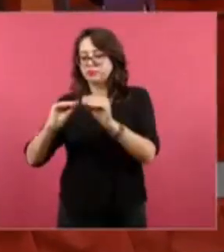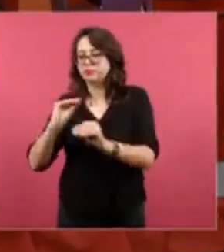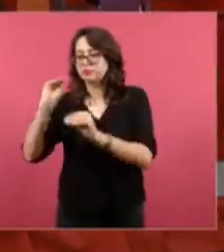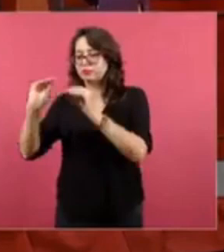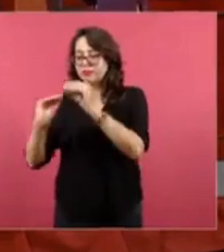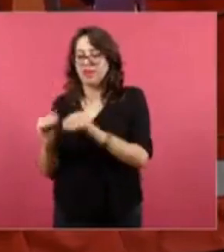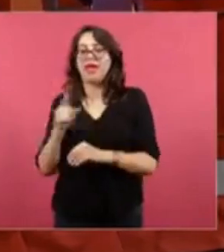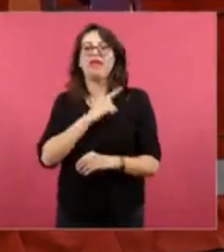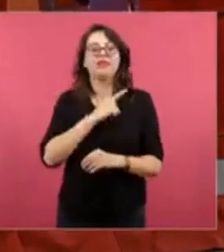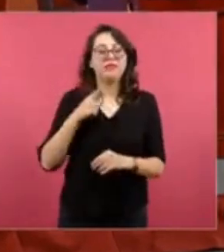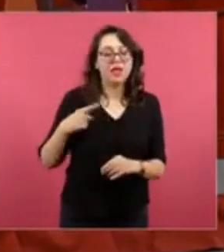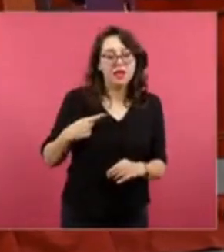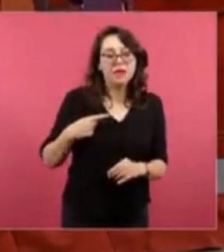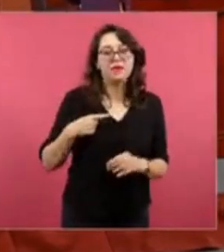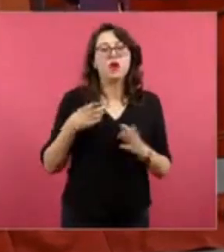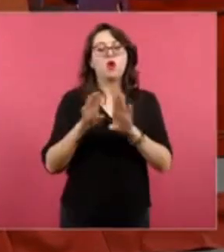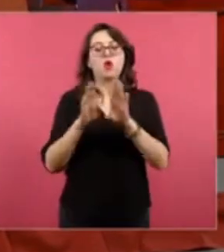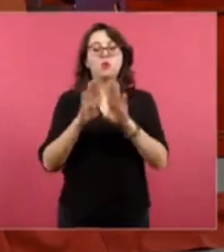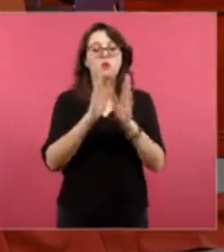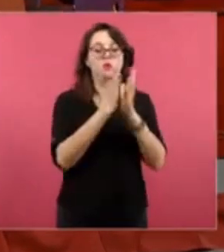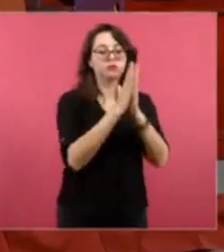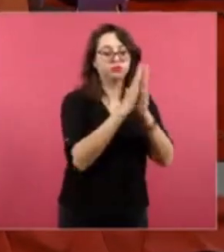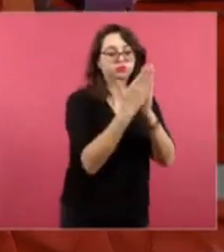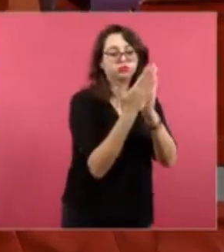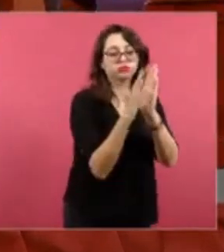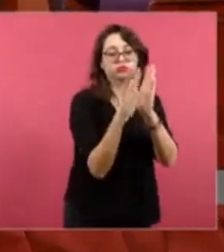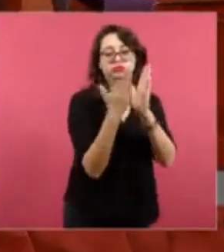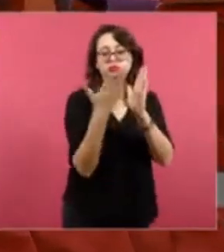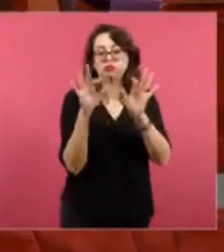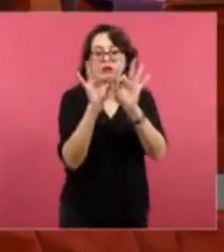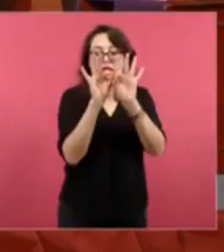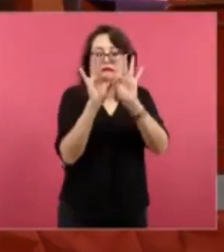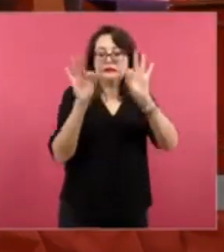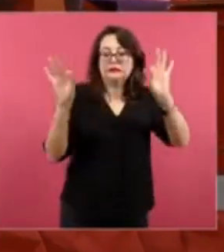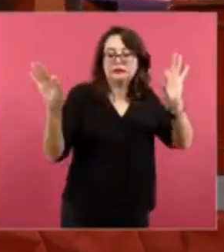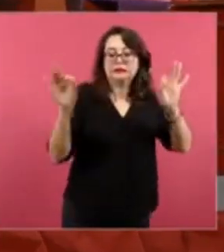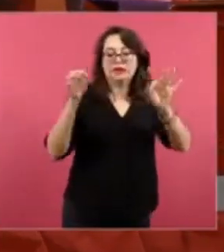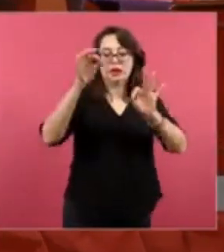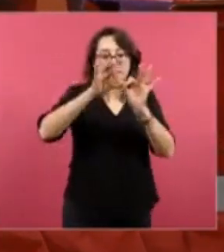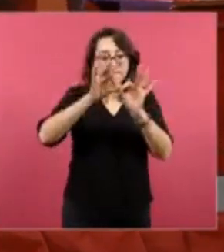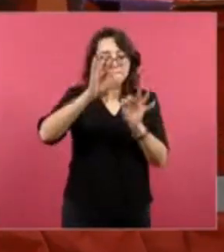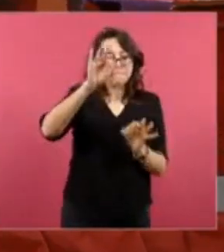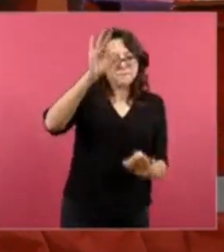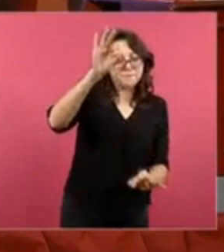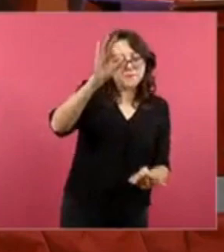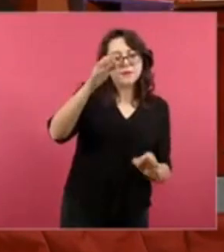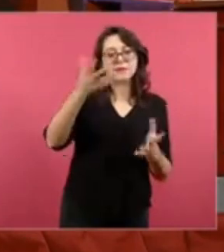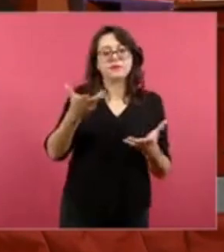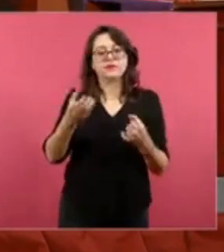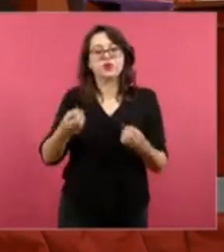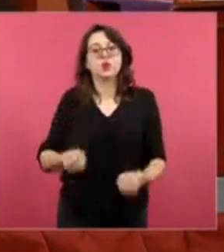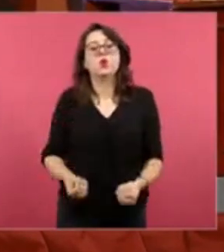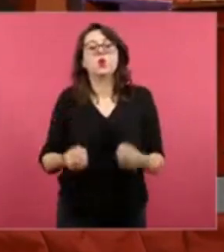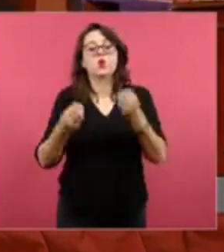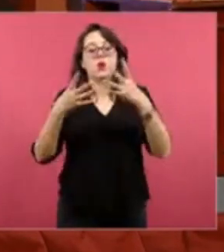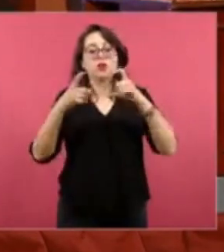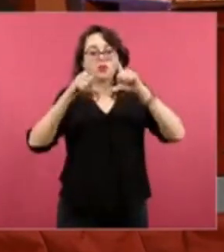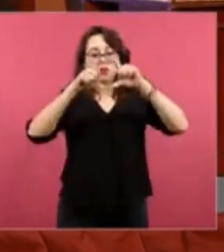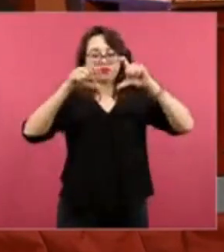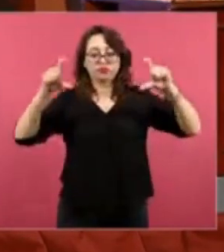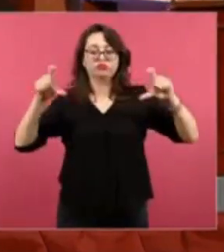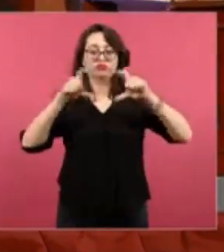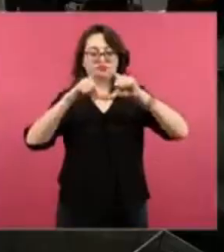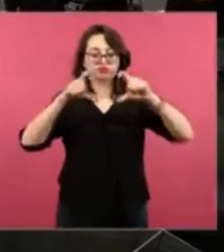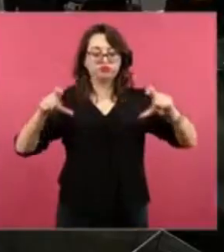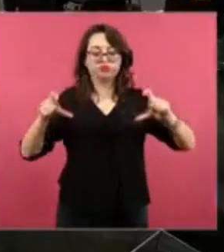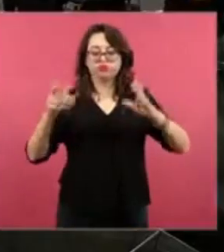entonces nuevamente entramos a las matemáticas. Perímetro, área, el acordeón pues debe de tener bien sus rectángulos, bien medidito para